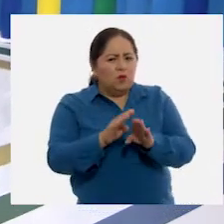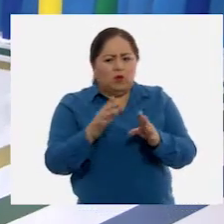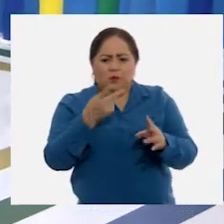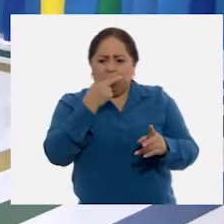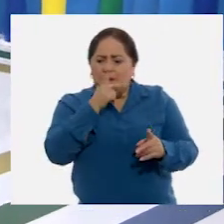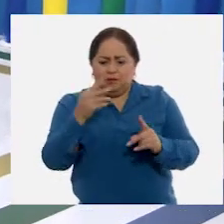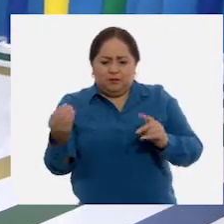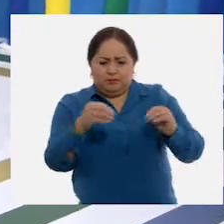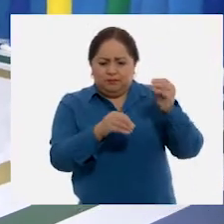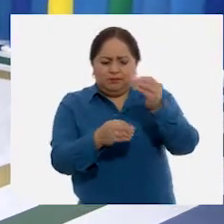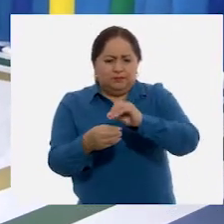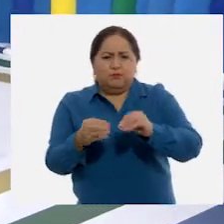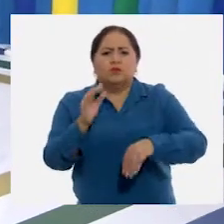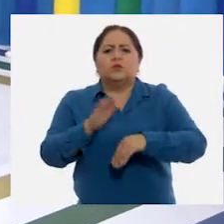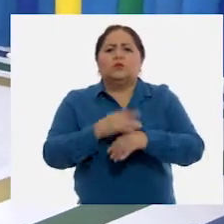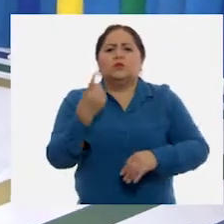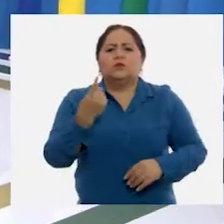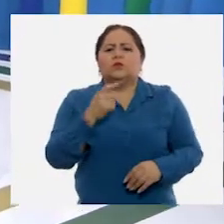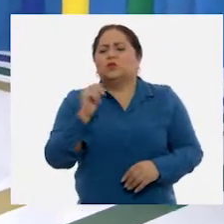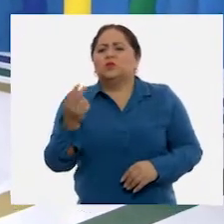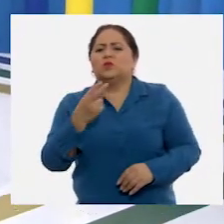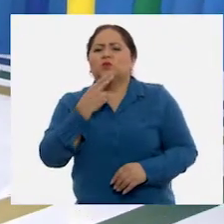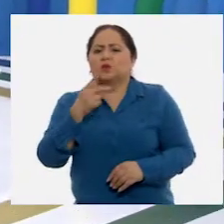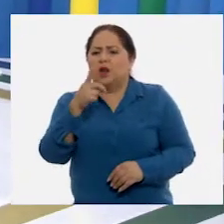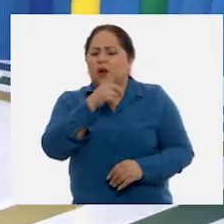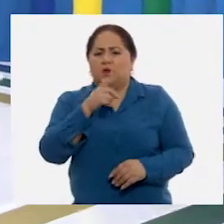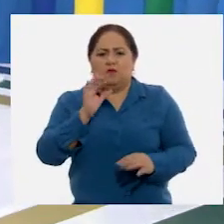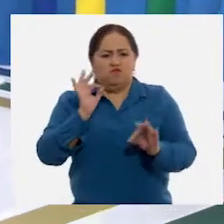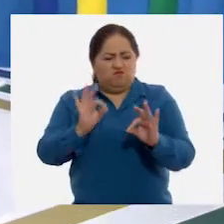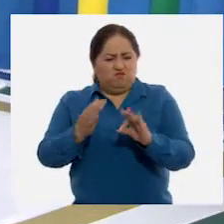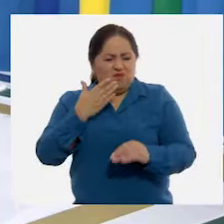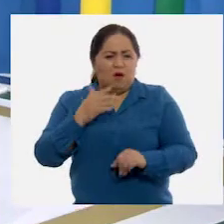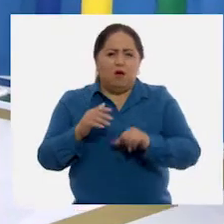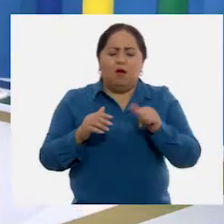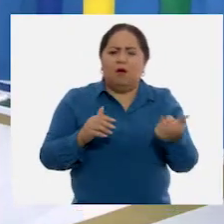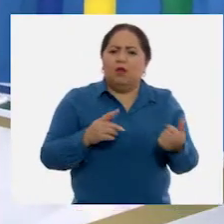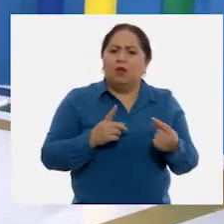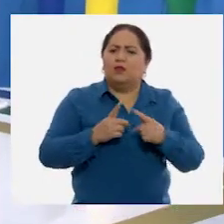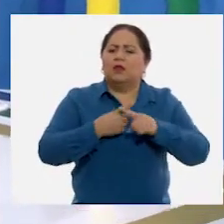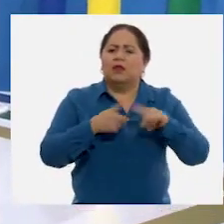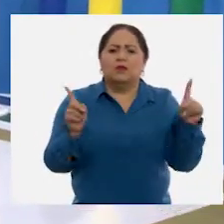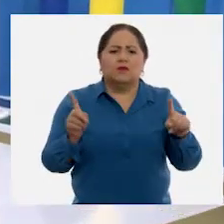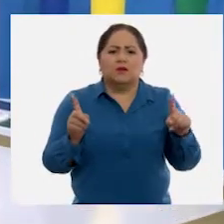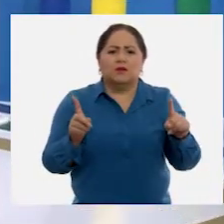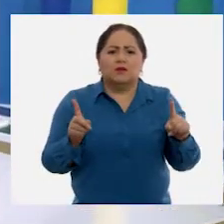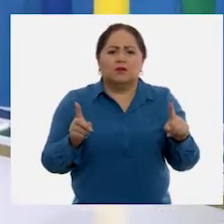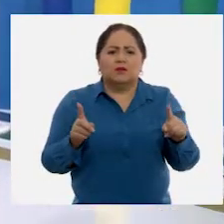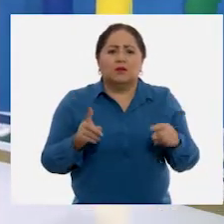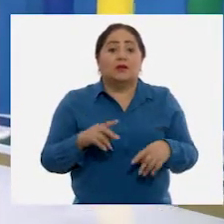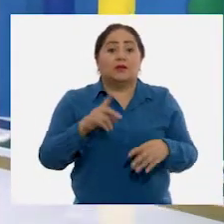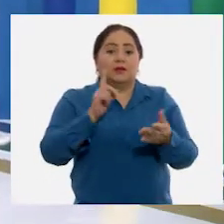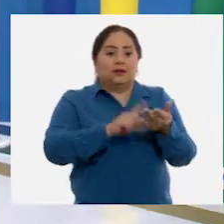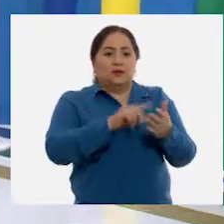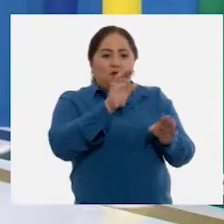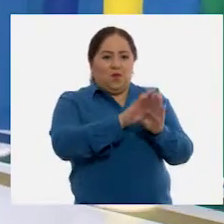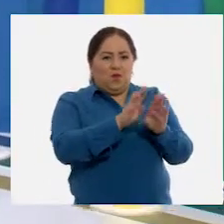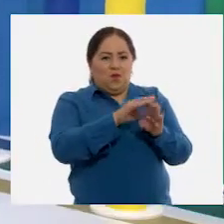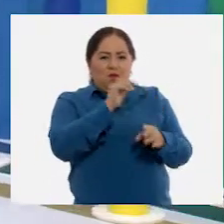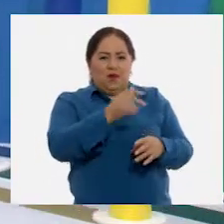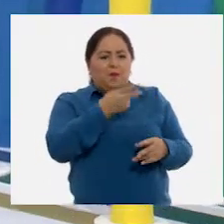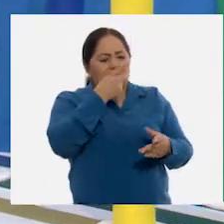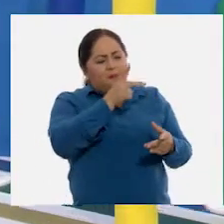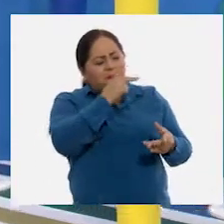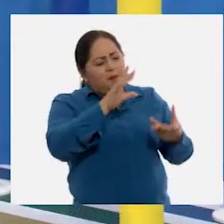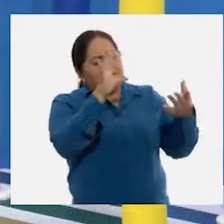mezclando, porque por un lado está utilizando un lenguaje formal y por el otro un lenguaje informal, tanto en las intervenciones del